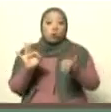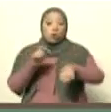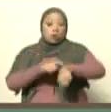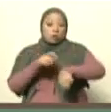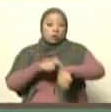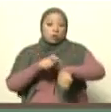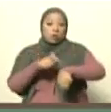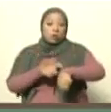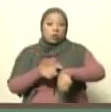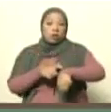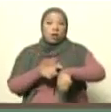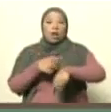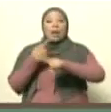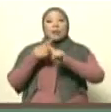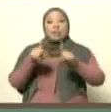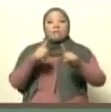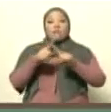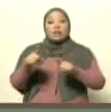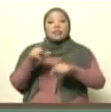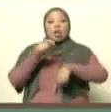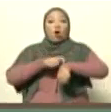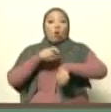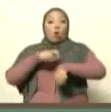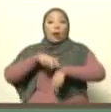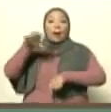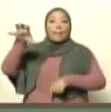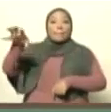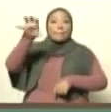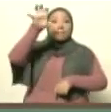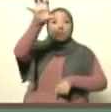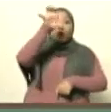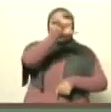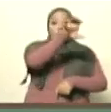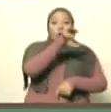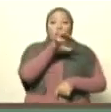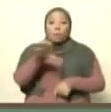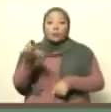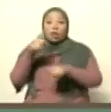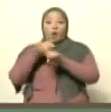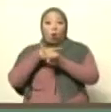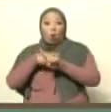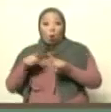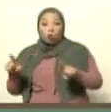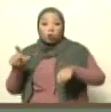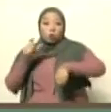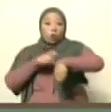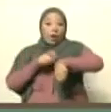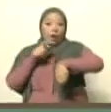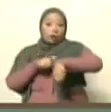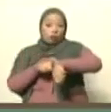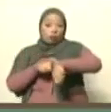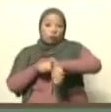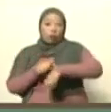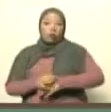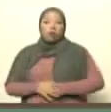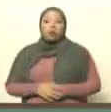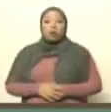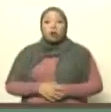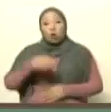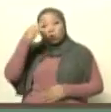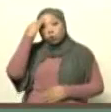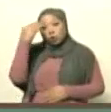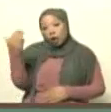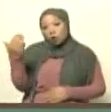no sacar nada de la programación que tienen los compañeros allá. Bueno, saludarlos a ustedes es saludar al pueblo